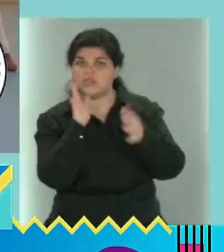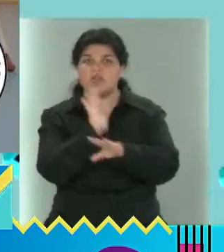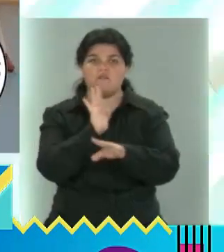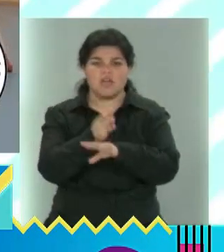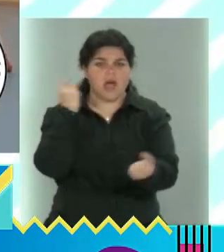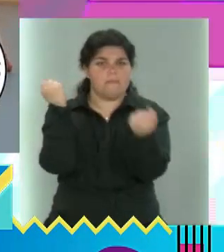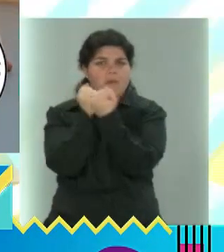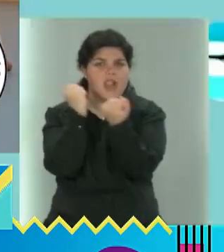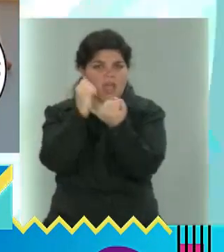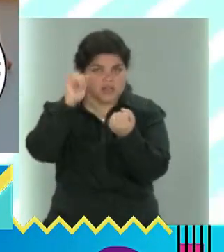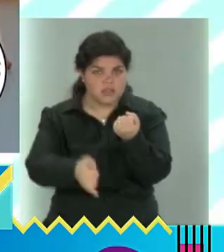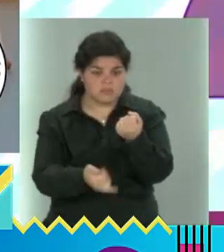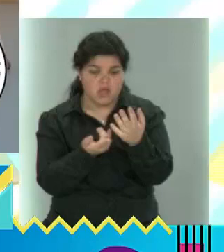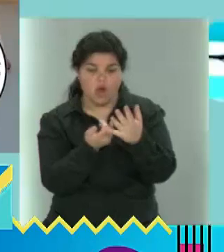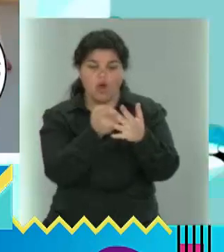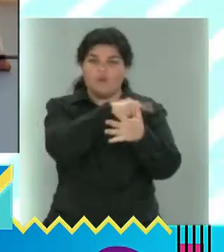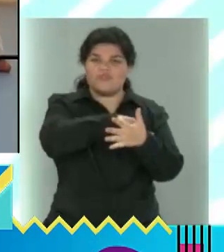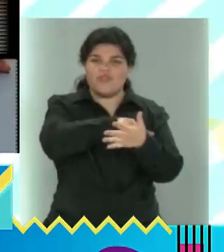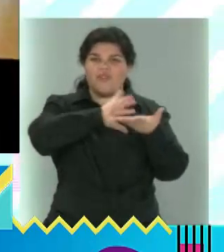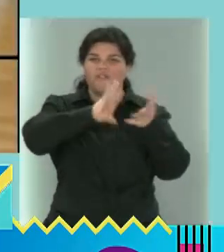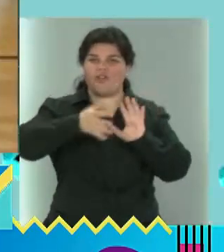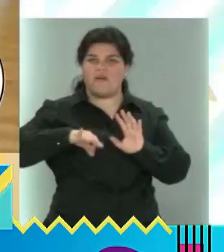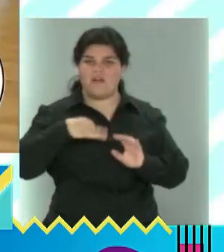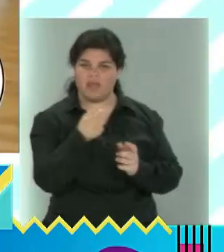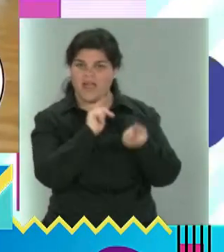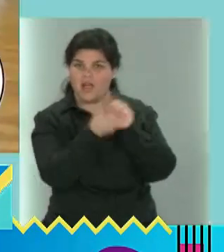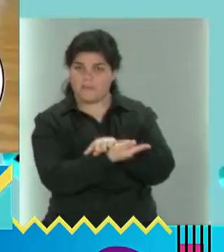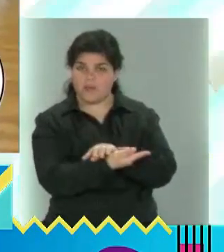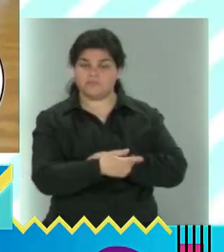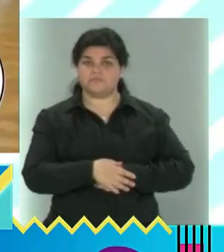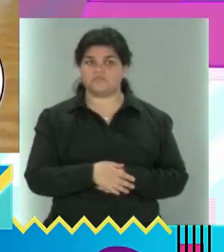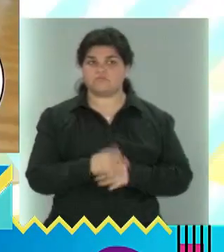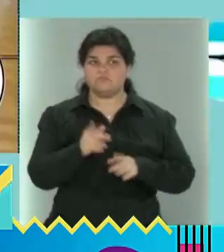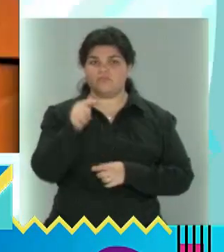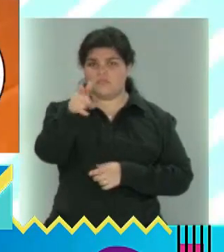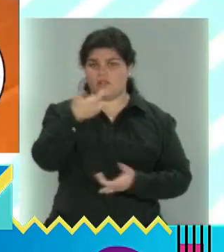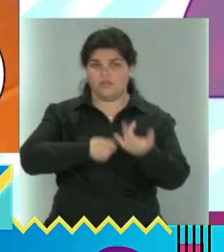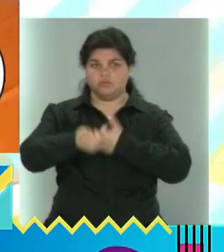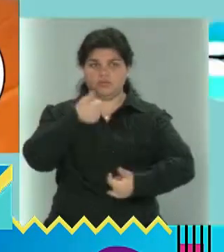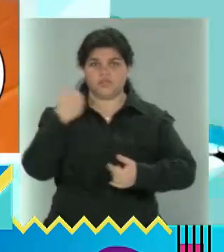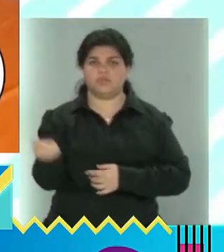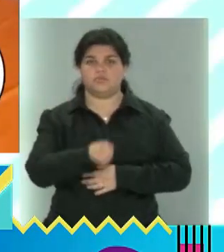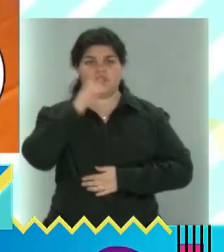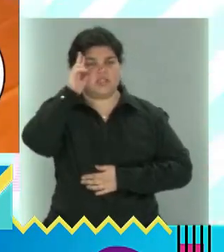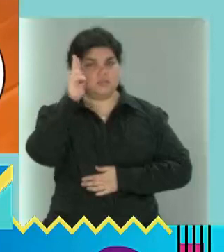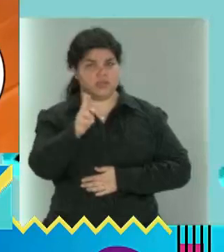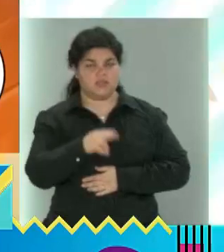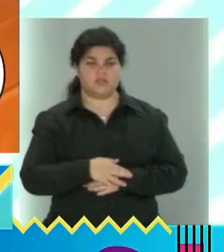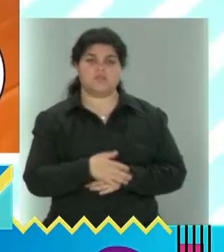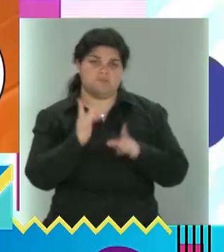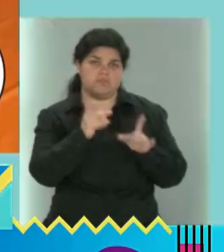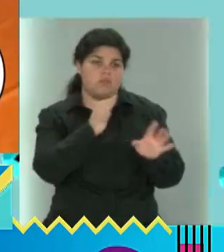eso, y lo más importante es, como dijo Antonella, el hermanamiento, respetar al otro, ya sea mi